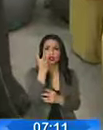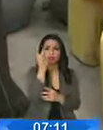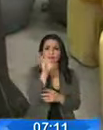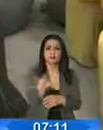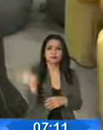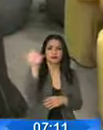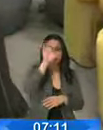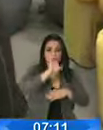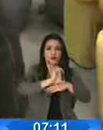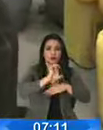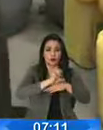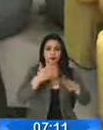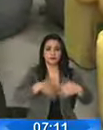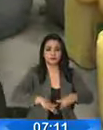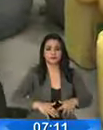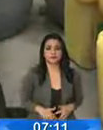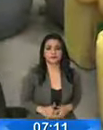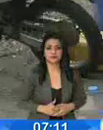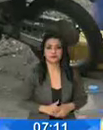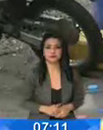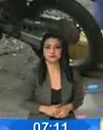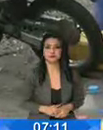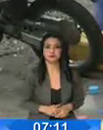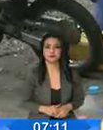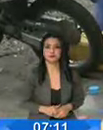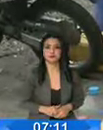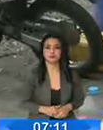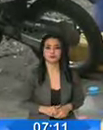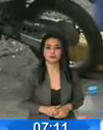país, informó Priscila